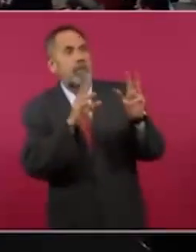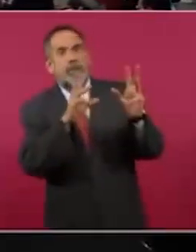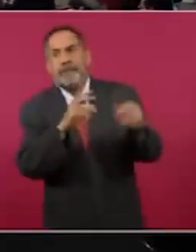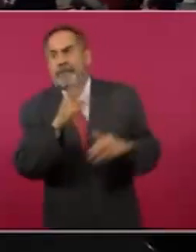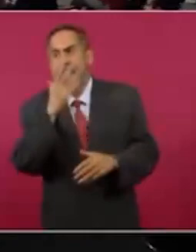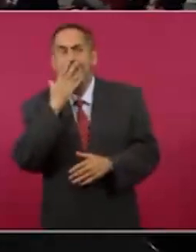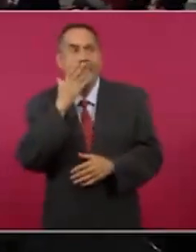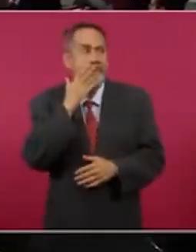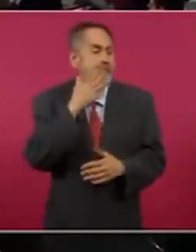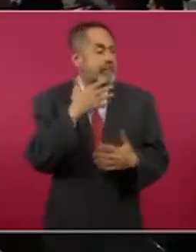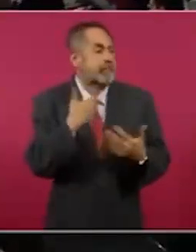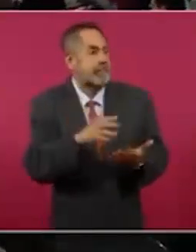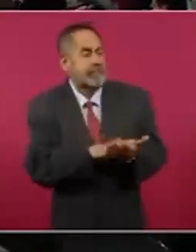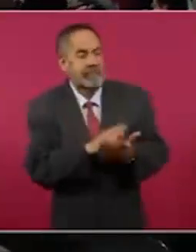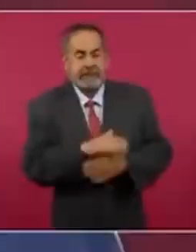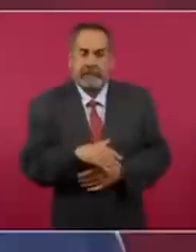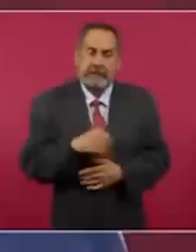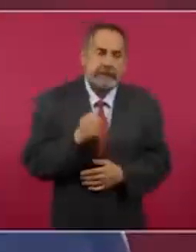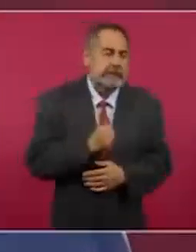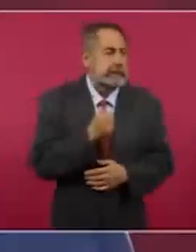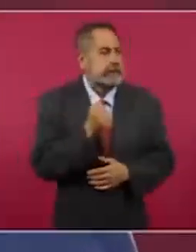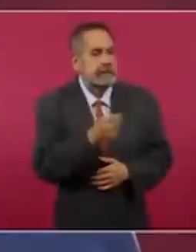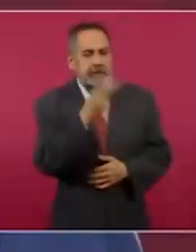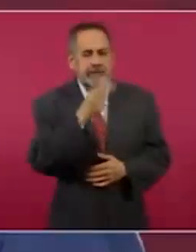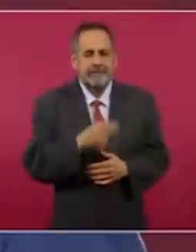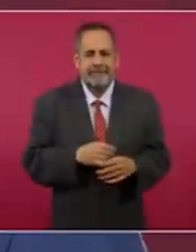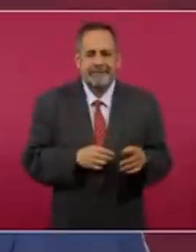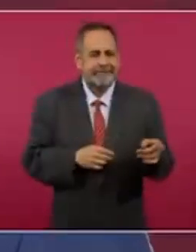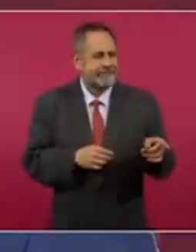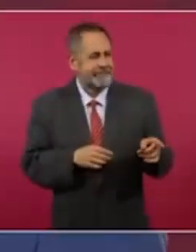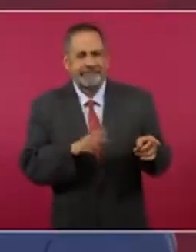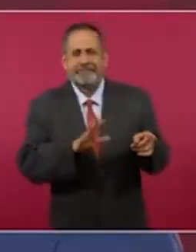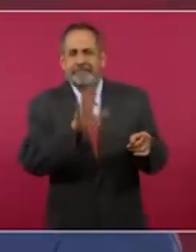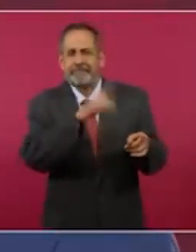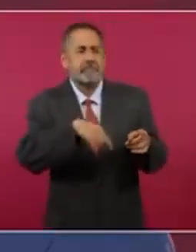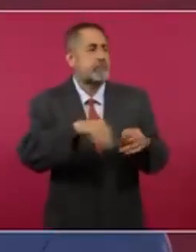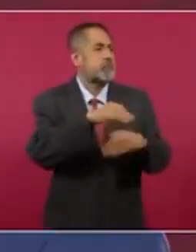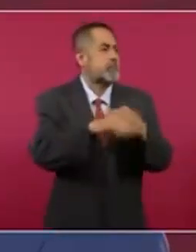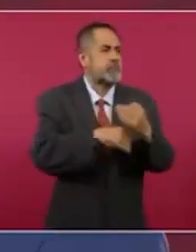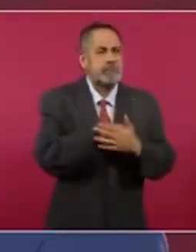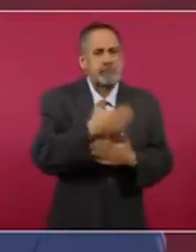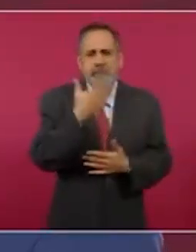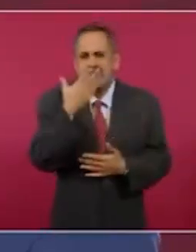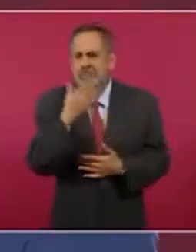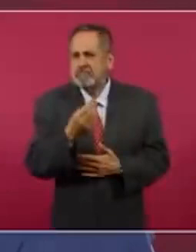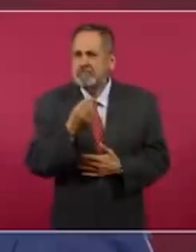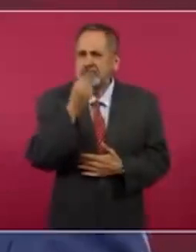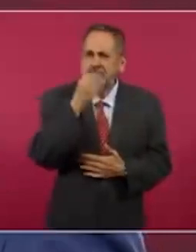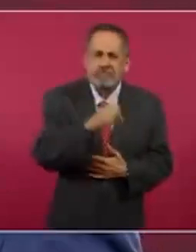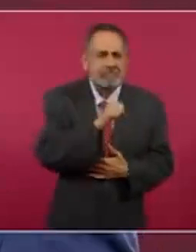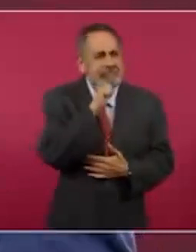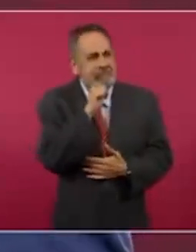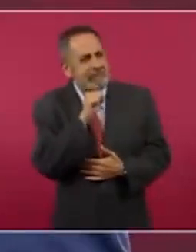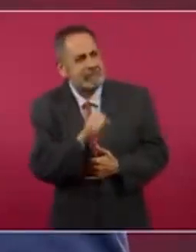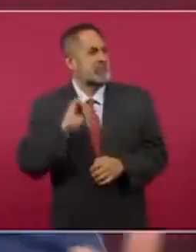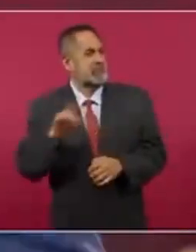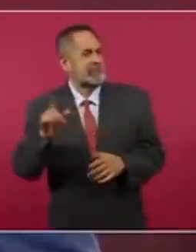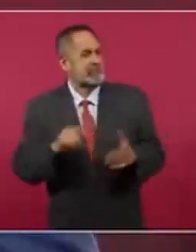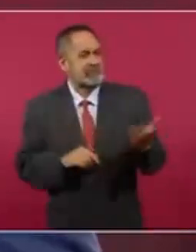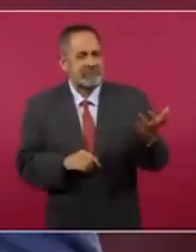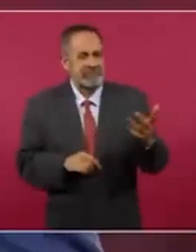se transmite un mundo color de rosa, de